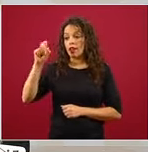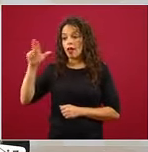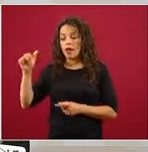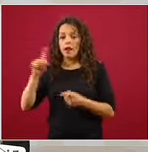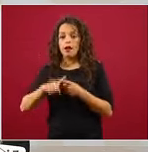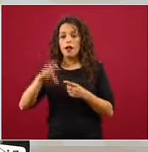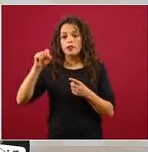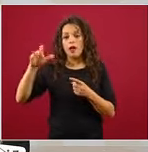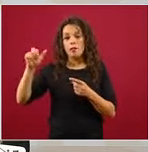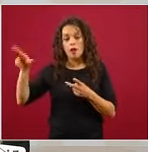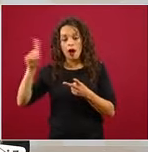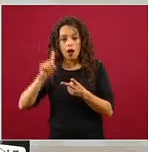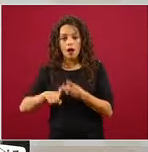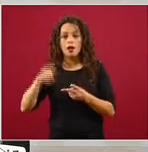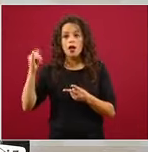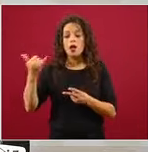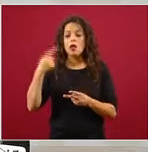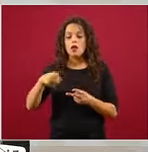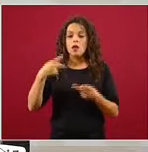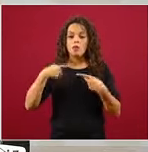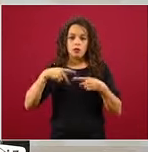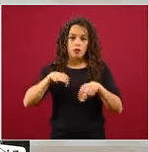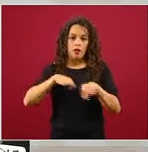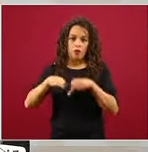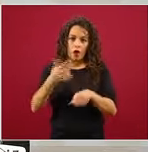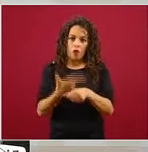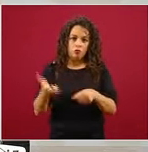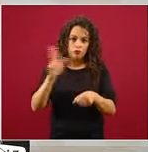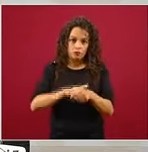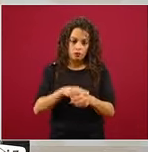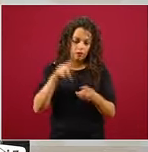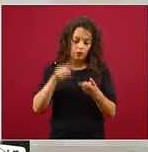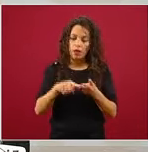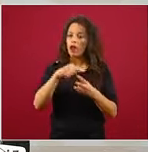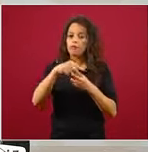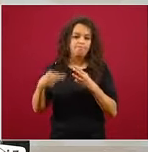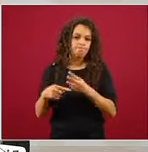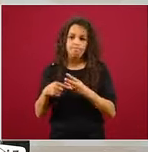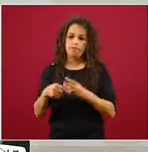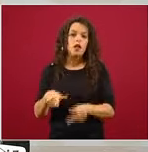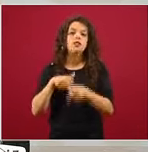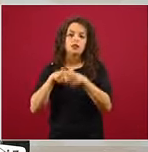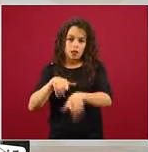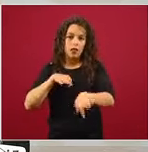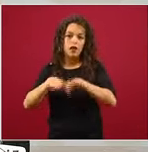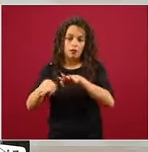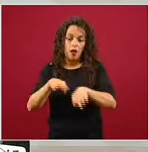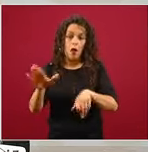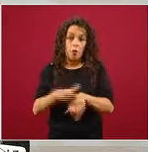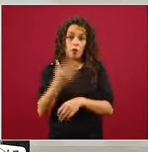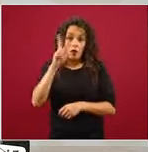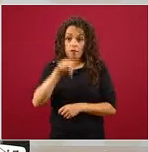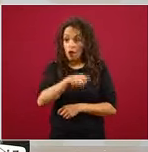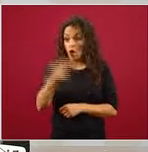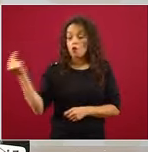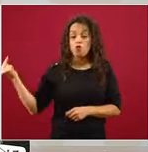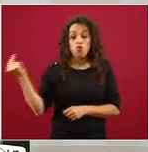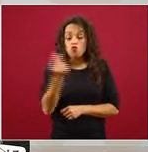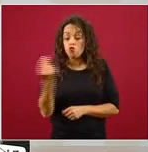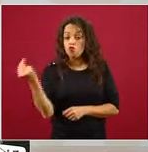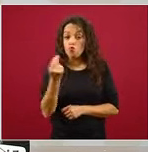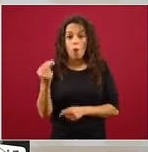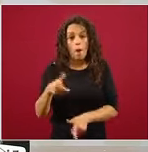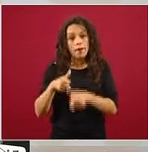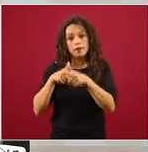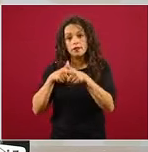salud, por razones obvias, que son el carácter indispensable de que se mantenga la continuidad de